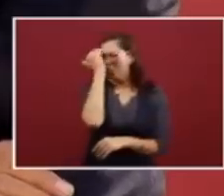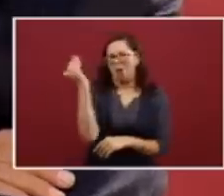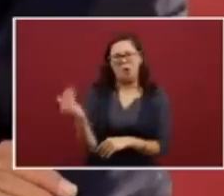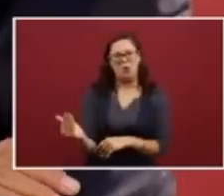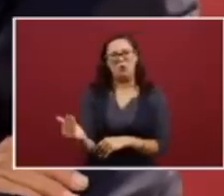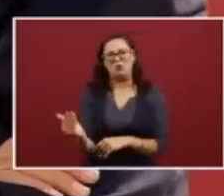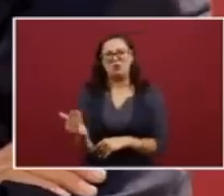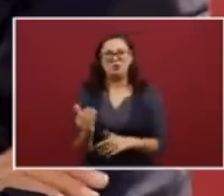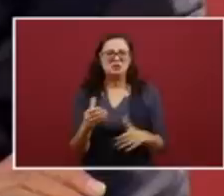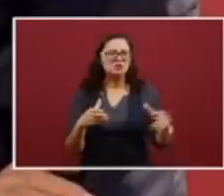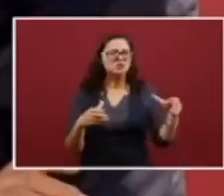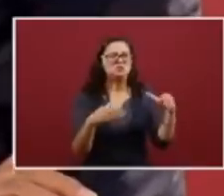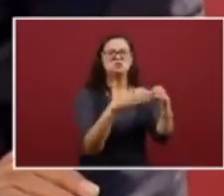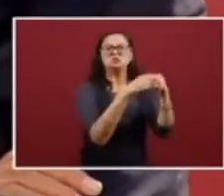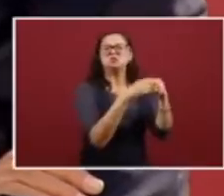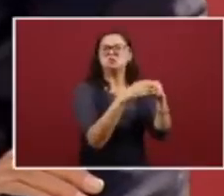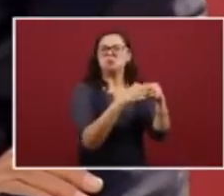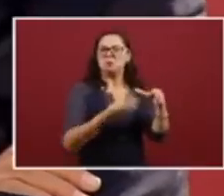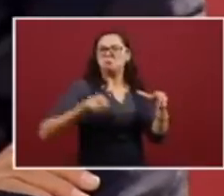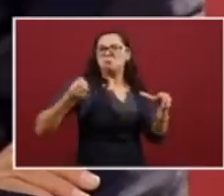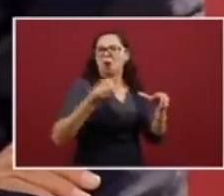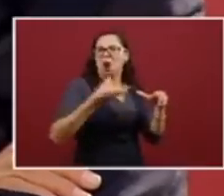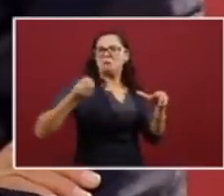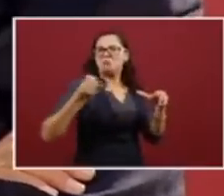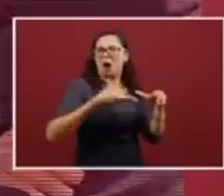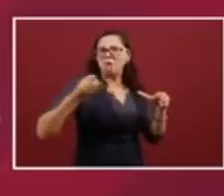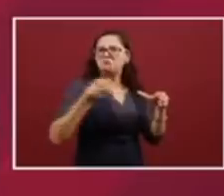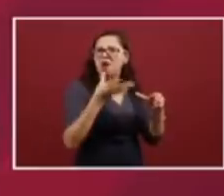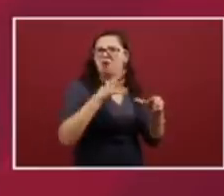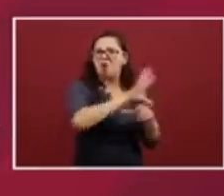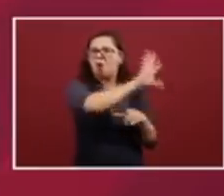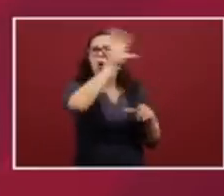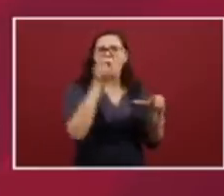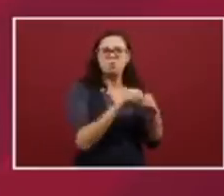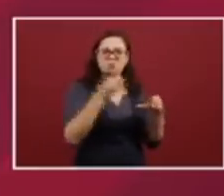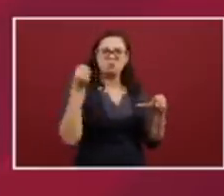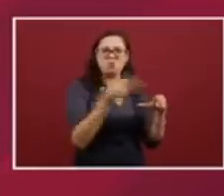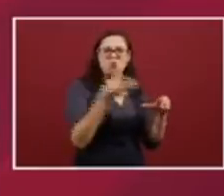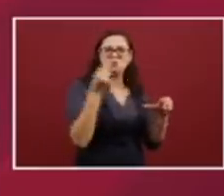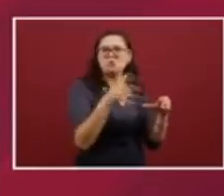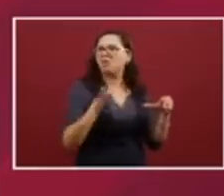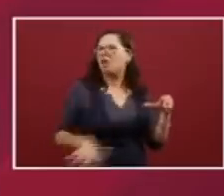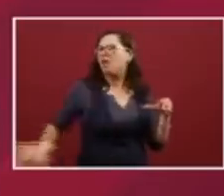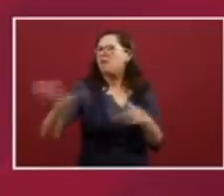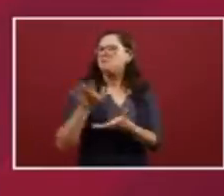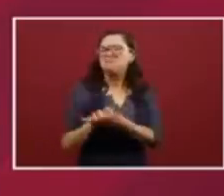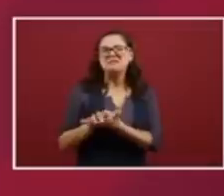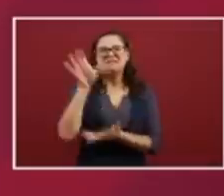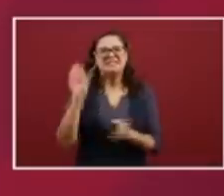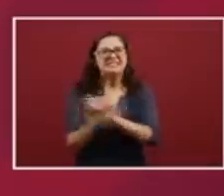unos cuantos lo tienen todo y la mayoría carece hasta de lo más indispensable